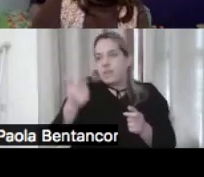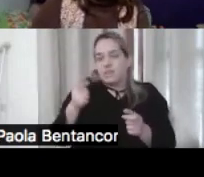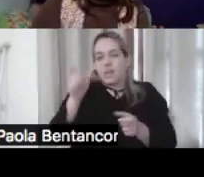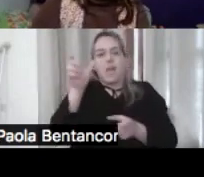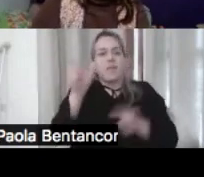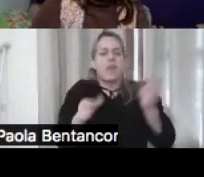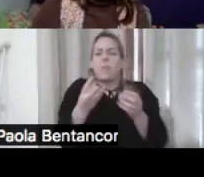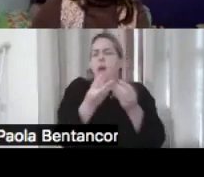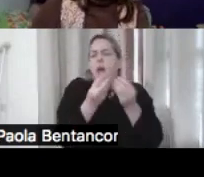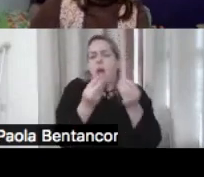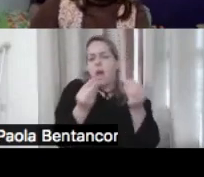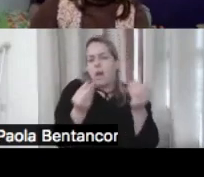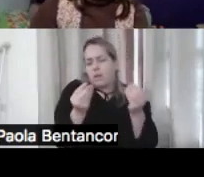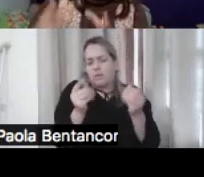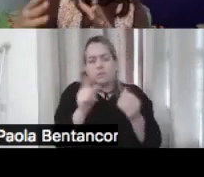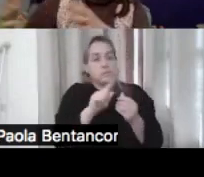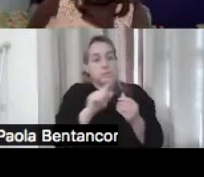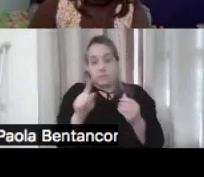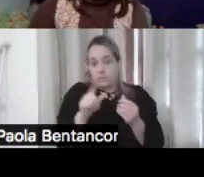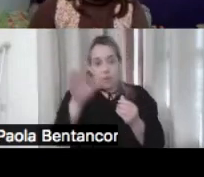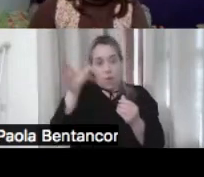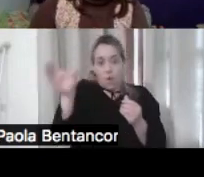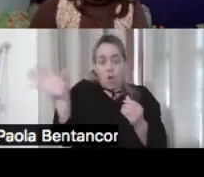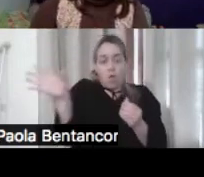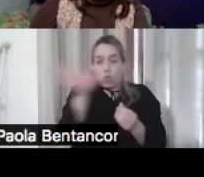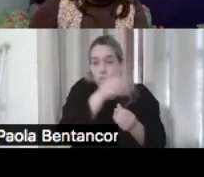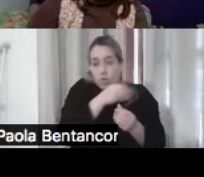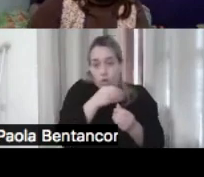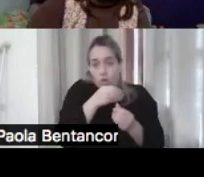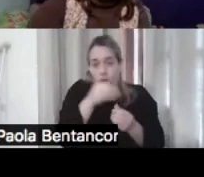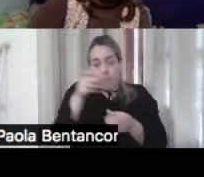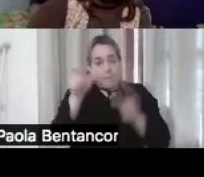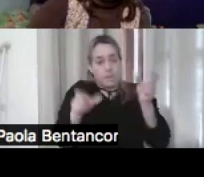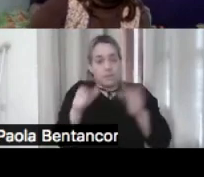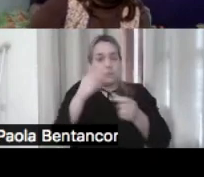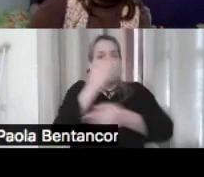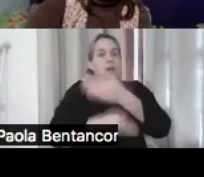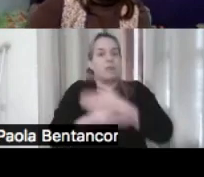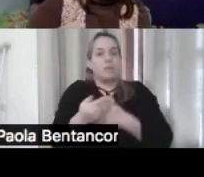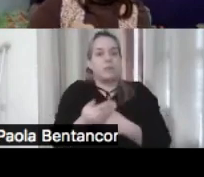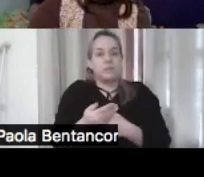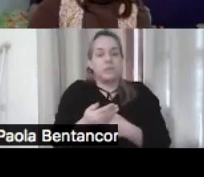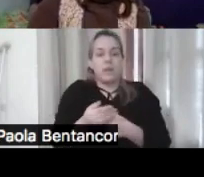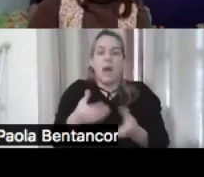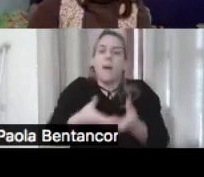y hoy llamamos personas que necesitan un apoyo más intenso.